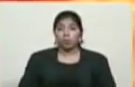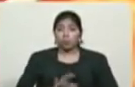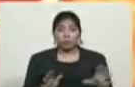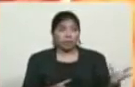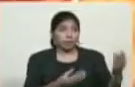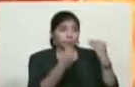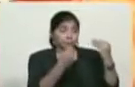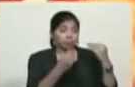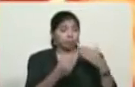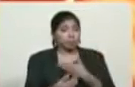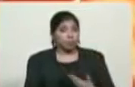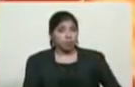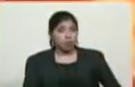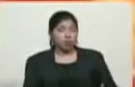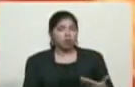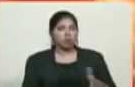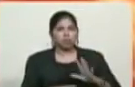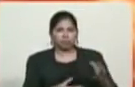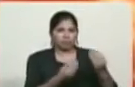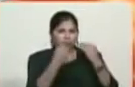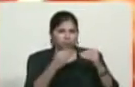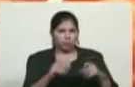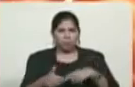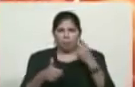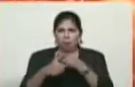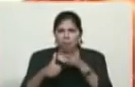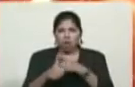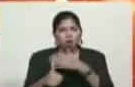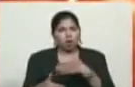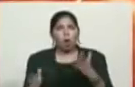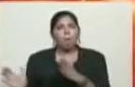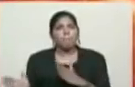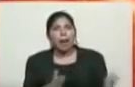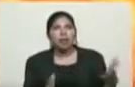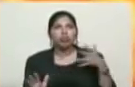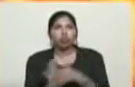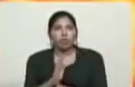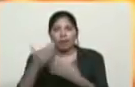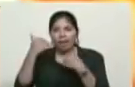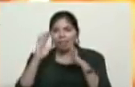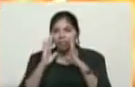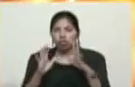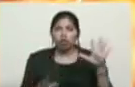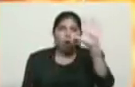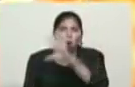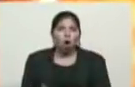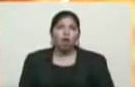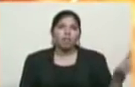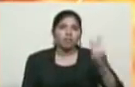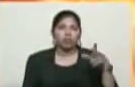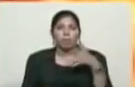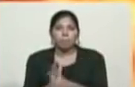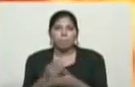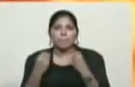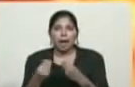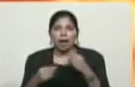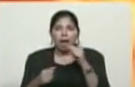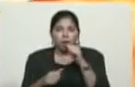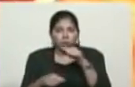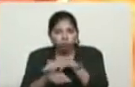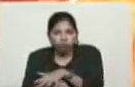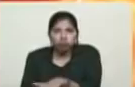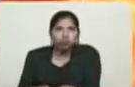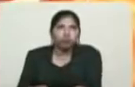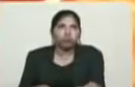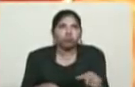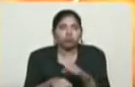plan especial de atención que se ha llevado a lo largo y ancho de todo el país a través del abastecimiento y